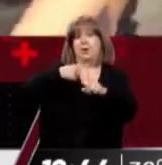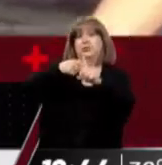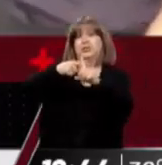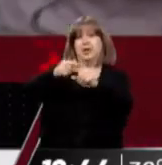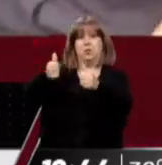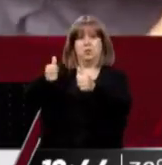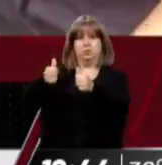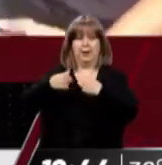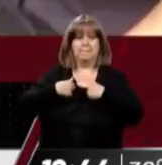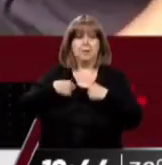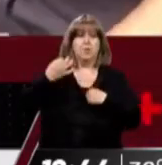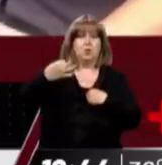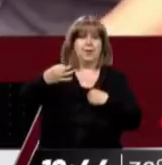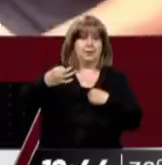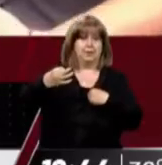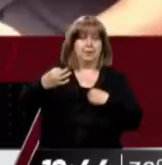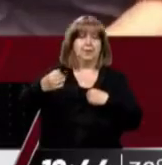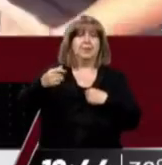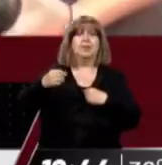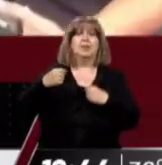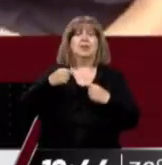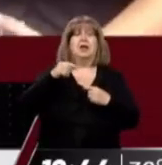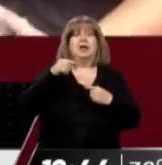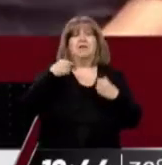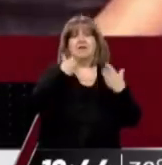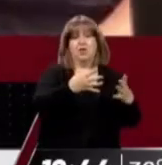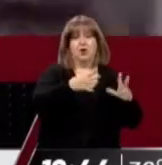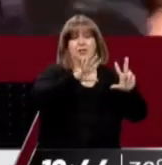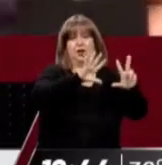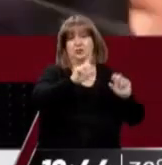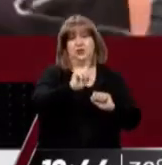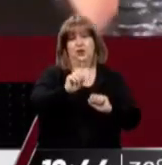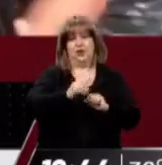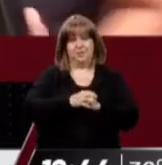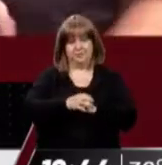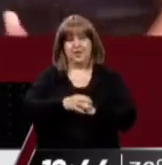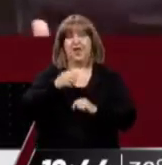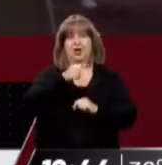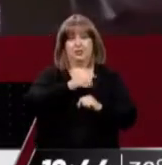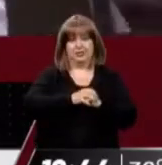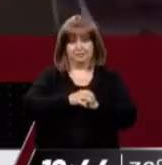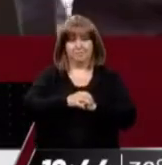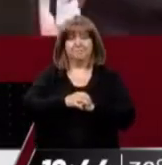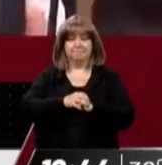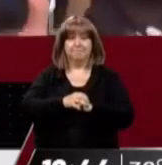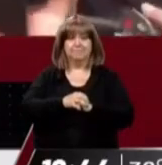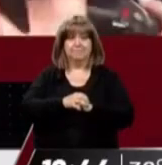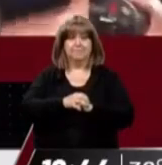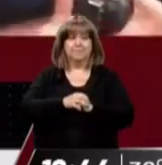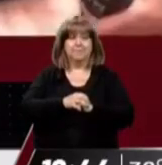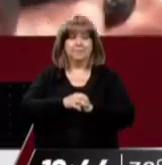Sí, hablamos de unas cuestiones, sobre todo cuando se fue Fenoglio, no, que fue tal vez el más aturdido, sino... Peliquia.